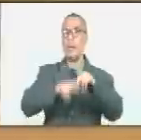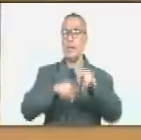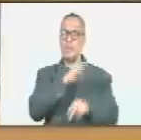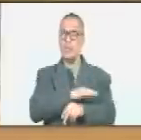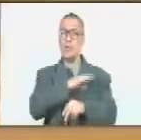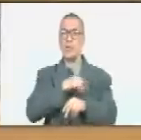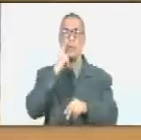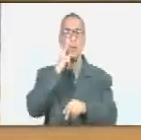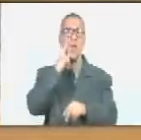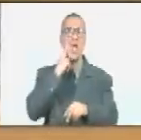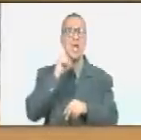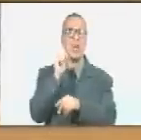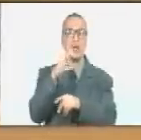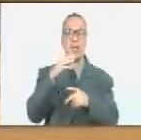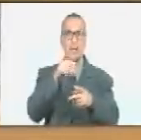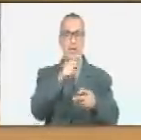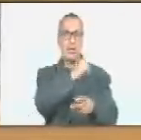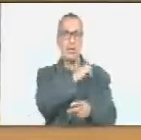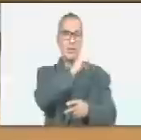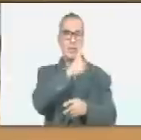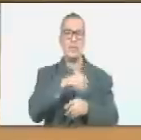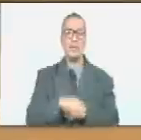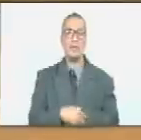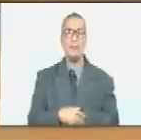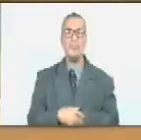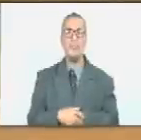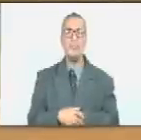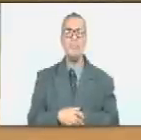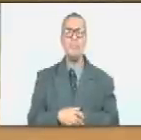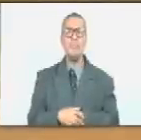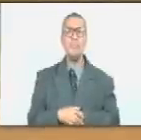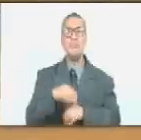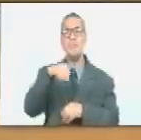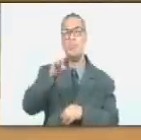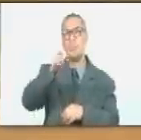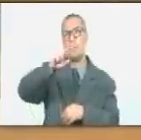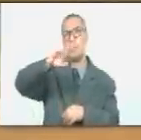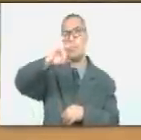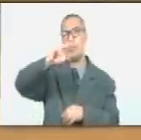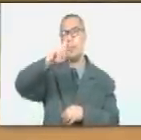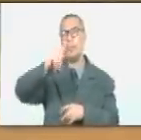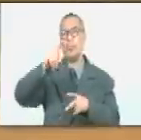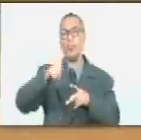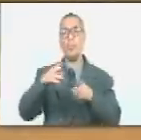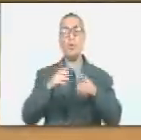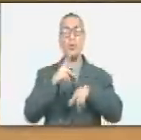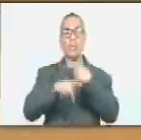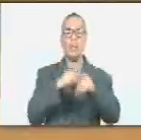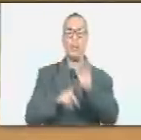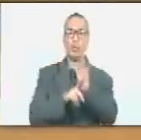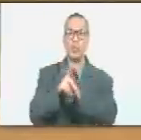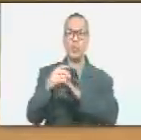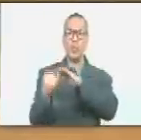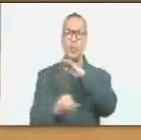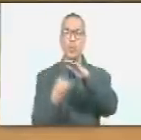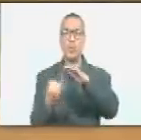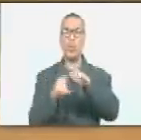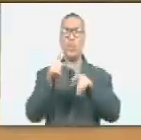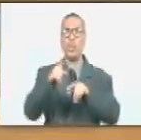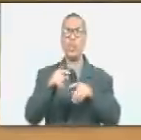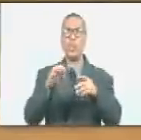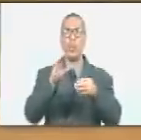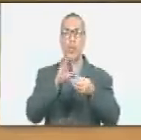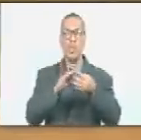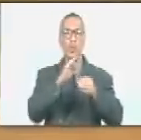de hábitat de la Oficina para América, Elis Martínez, que es coordinadora de desarrollo institucional de la